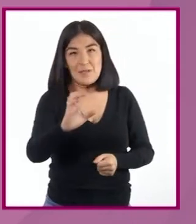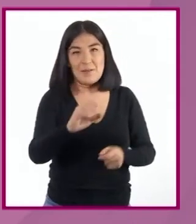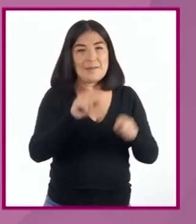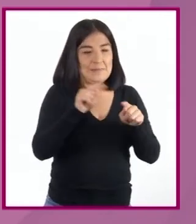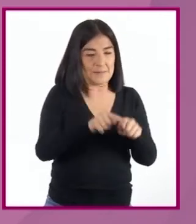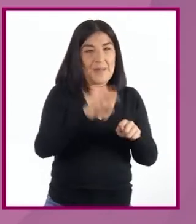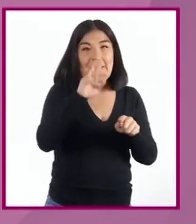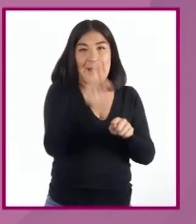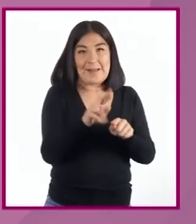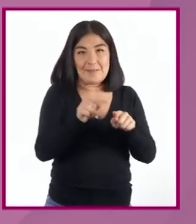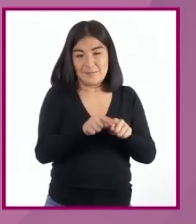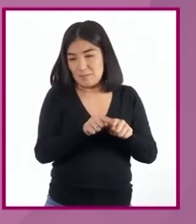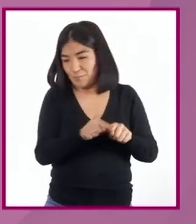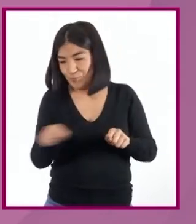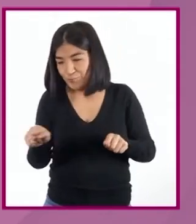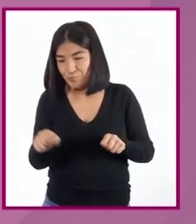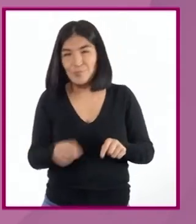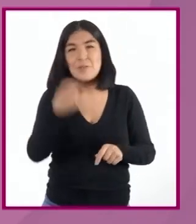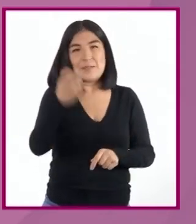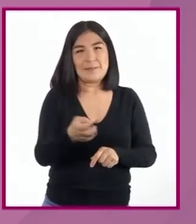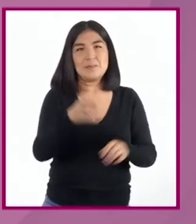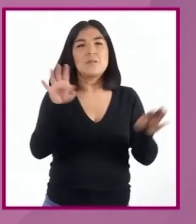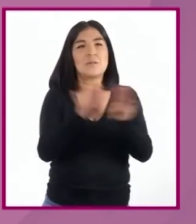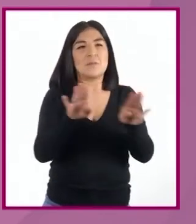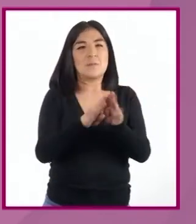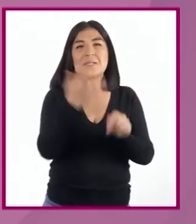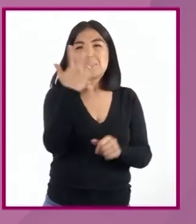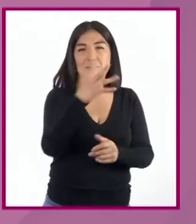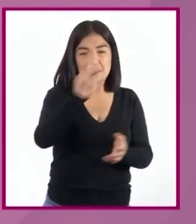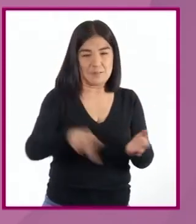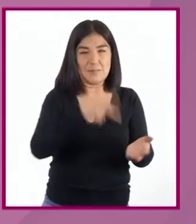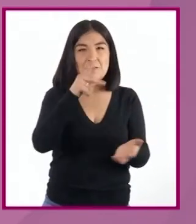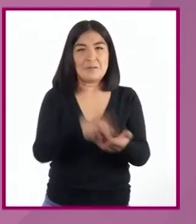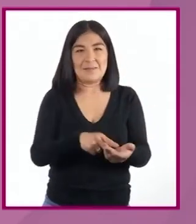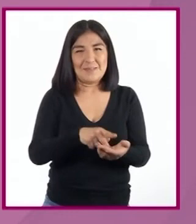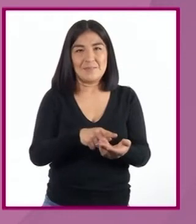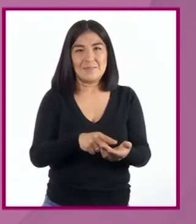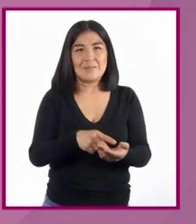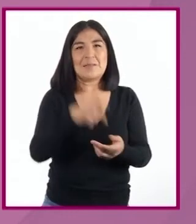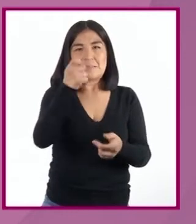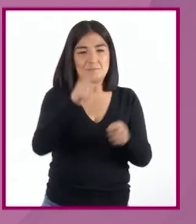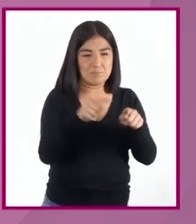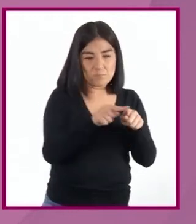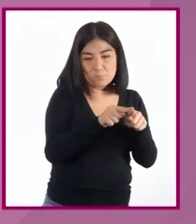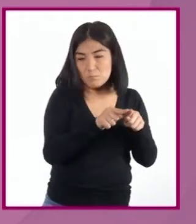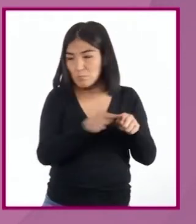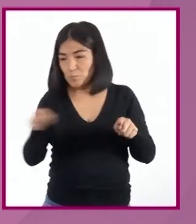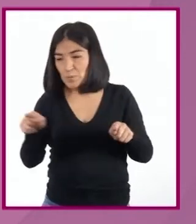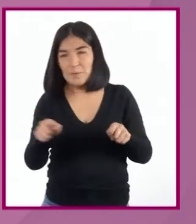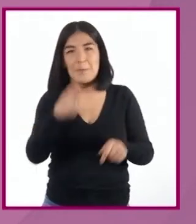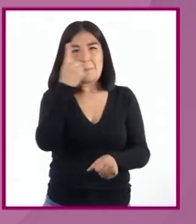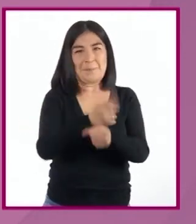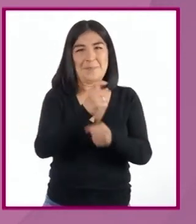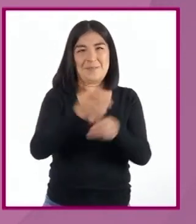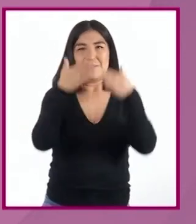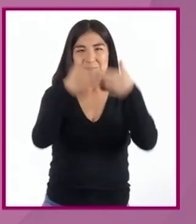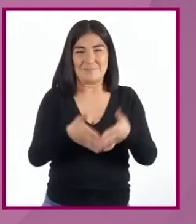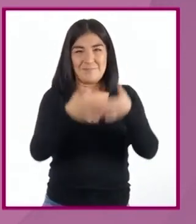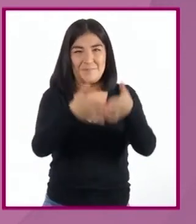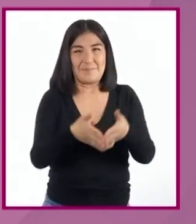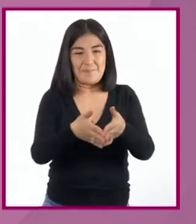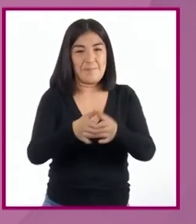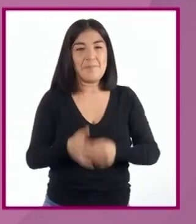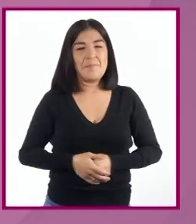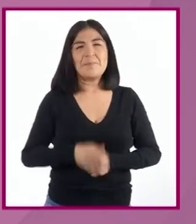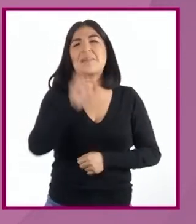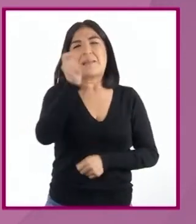orilla R. Este punto está a 5 kilómetros del punto de partida de la primera lancha, lo que quiere decir